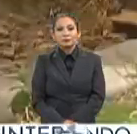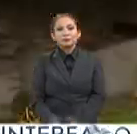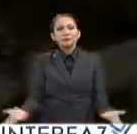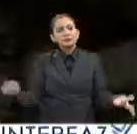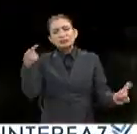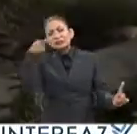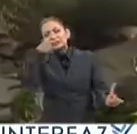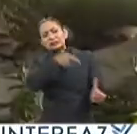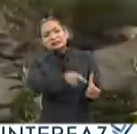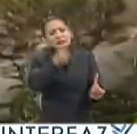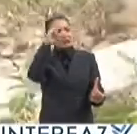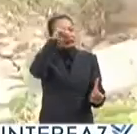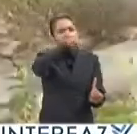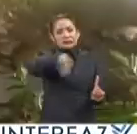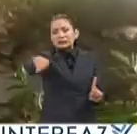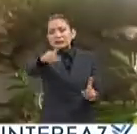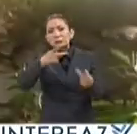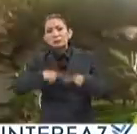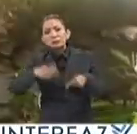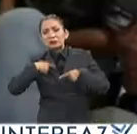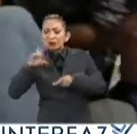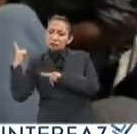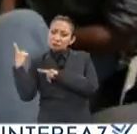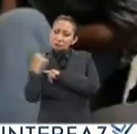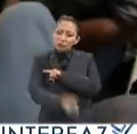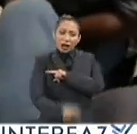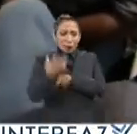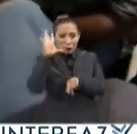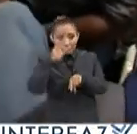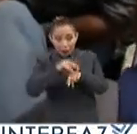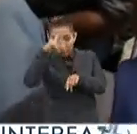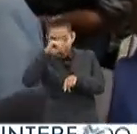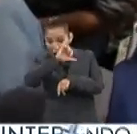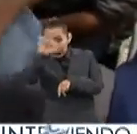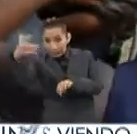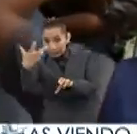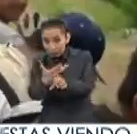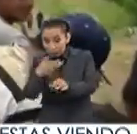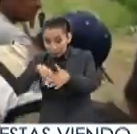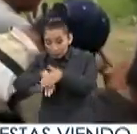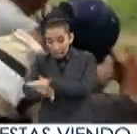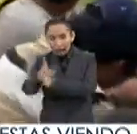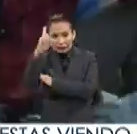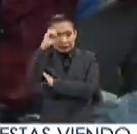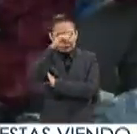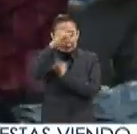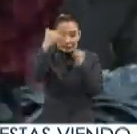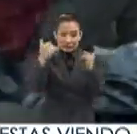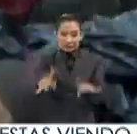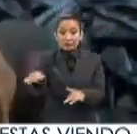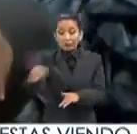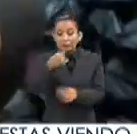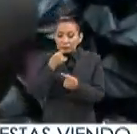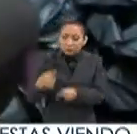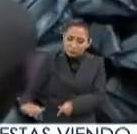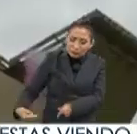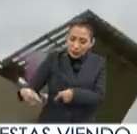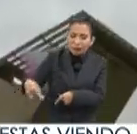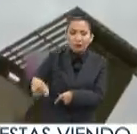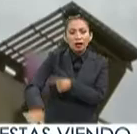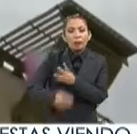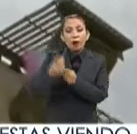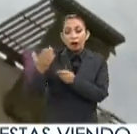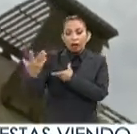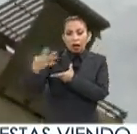Los desafíos a los que se enfrentan las personas que migran ilegalmente de México a Estados Unidos son complejos. Para los menores de edad se suma